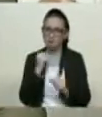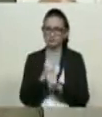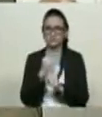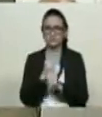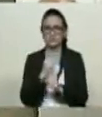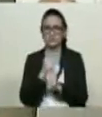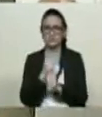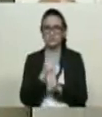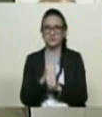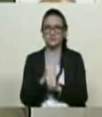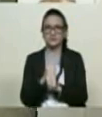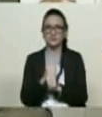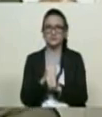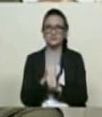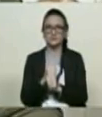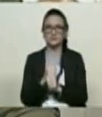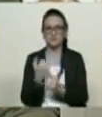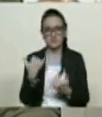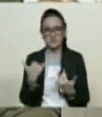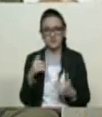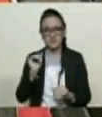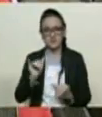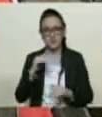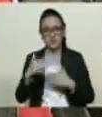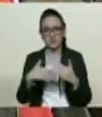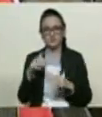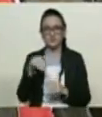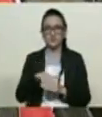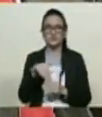desenvolvimiento de este proceso electoral.